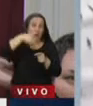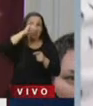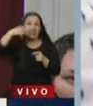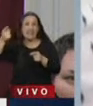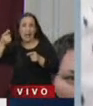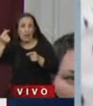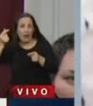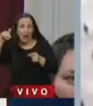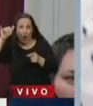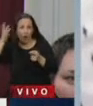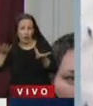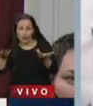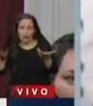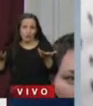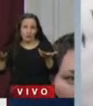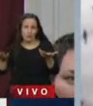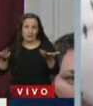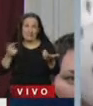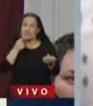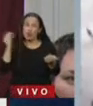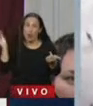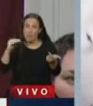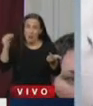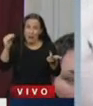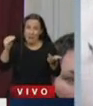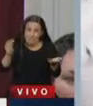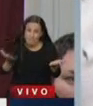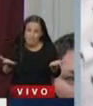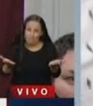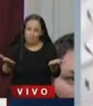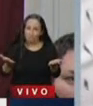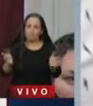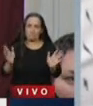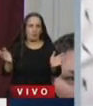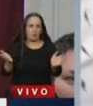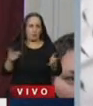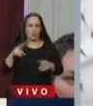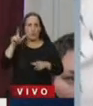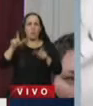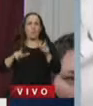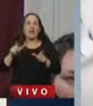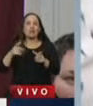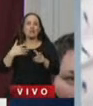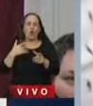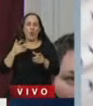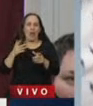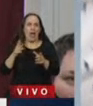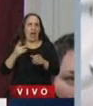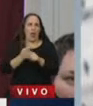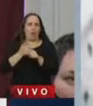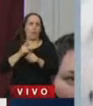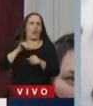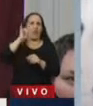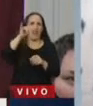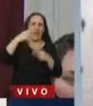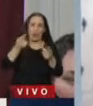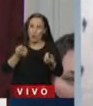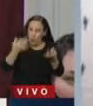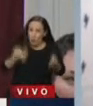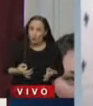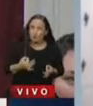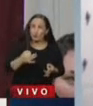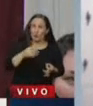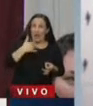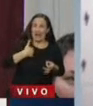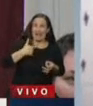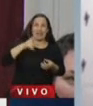de la familia. En fin, es decir, había muchas cosas del presupuesto del año pasado que realmente lo hicieron difícil de acompañar, pero hasta el último momento.